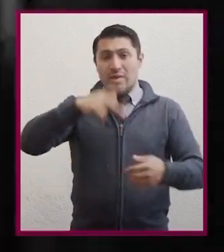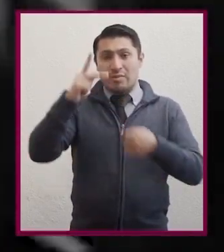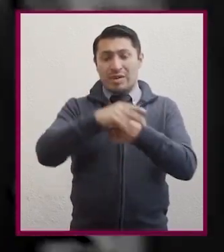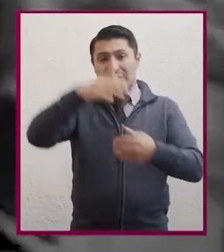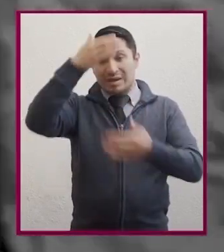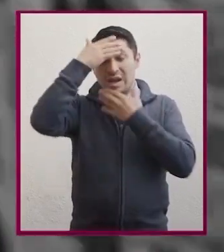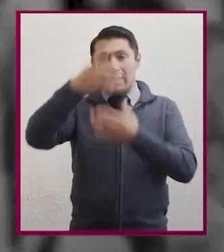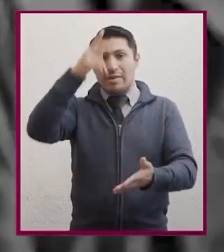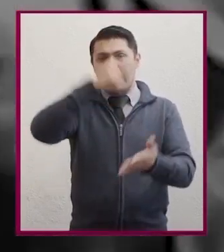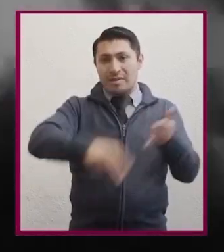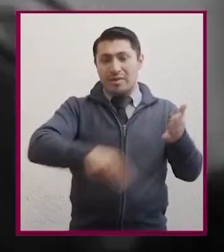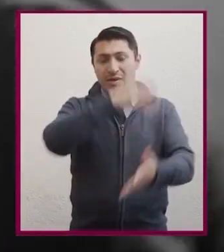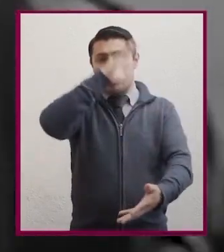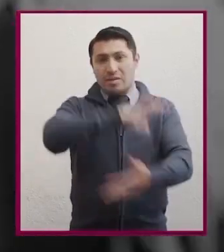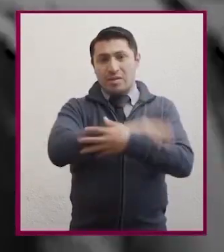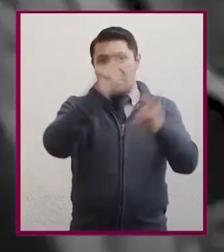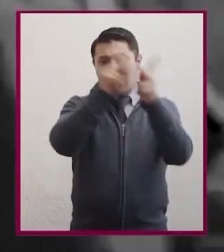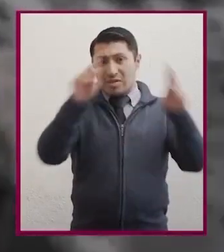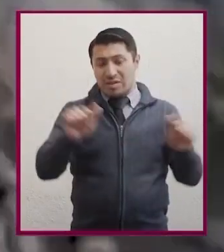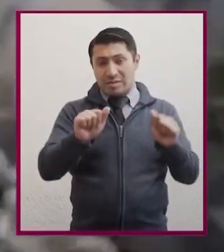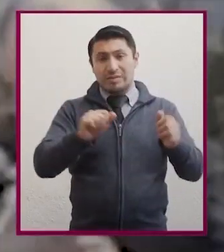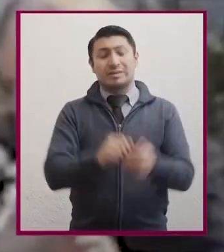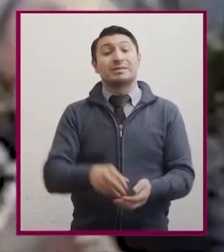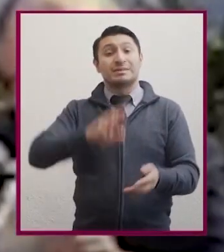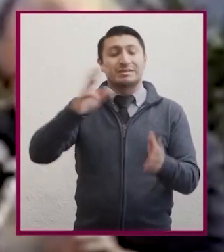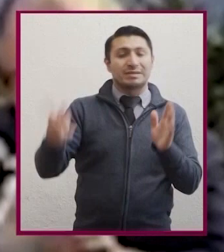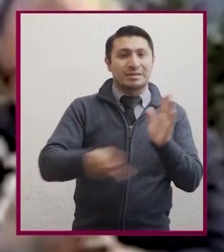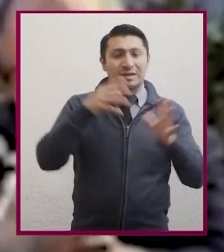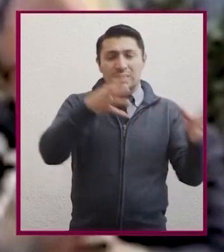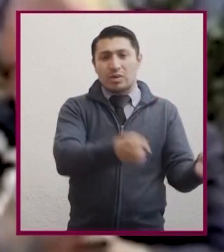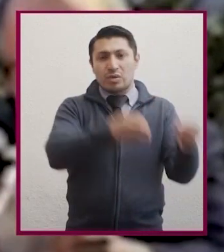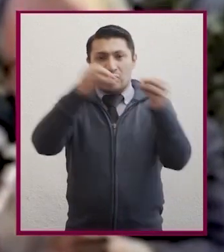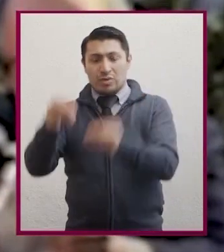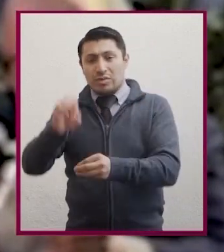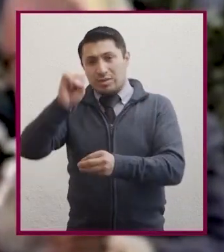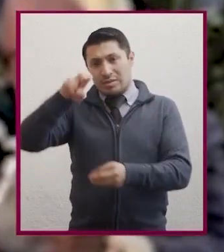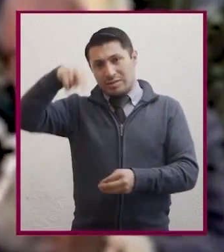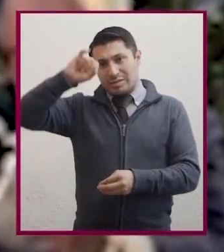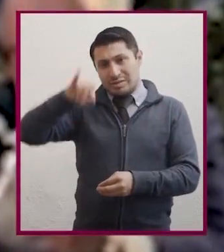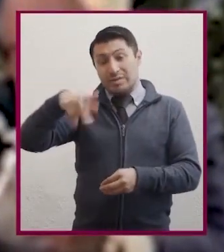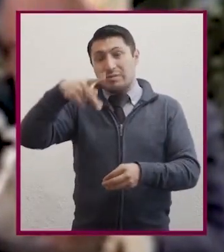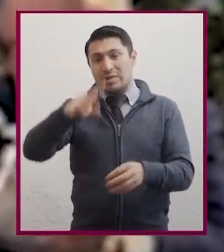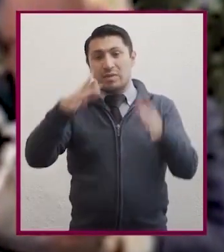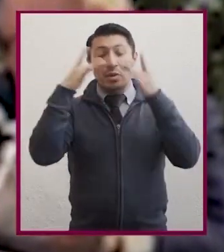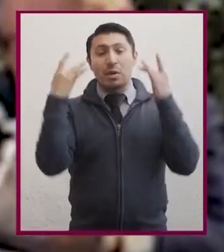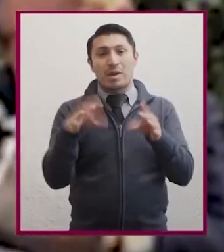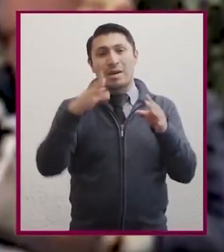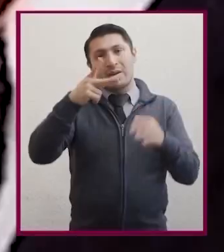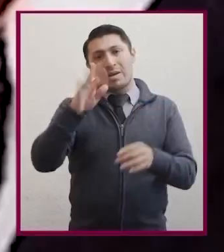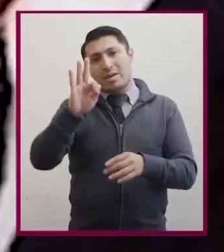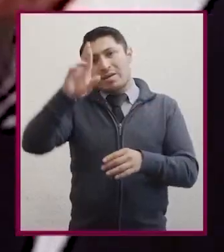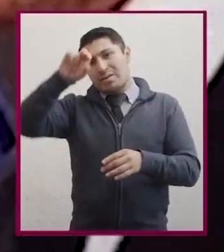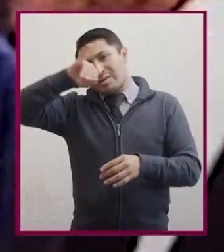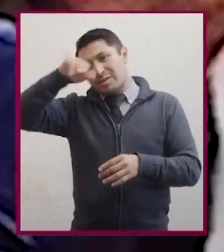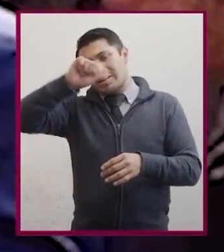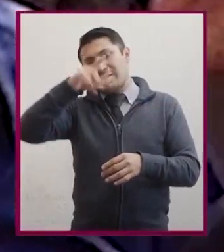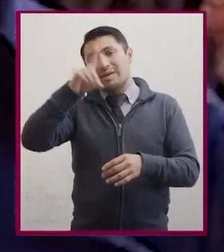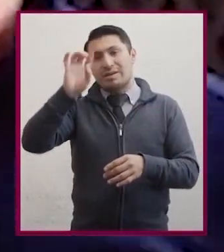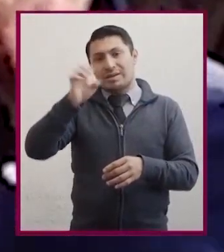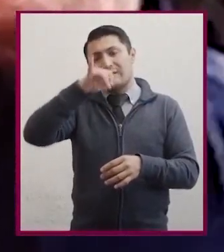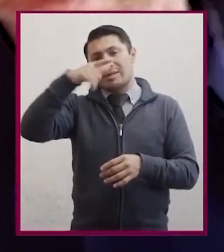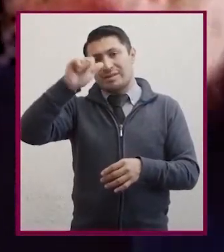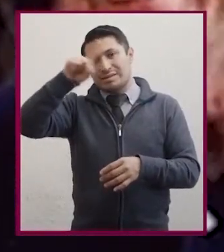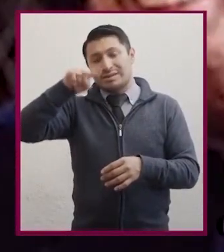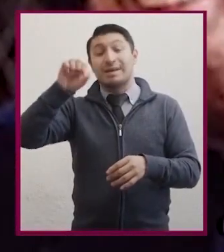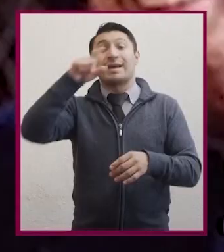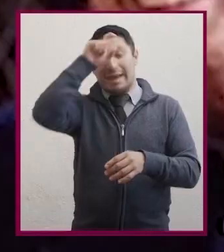con Israel en los acuerdos de Camp David. Recuperó la península de Sinaí, pero renunció a la Franja de Gaza. Además de Egipto,